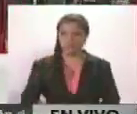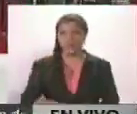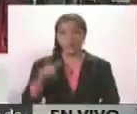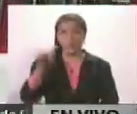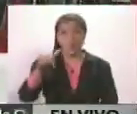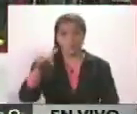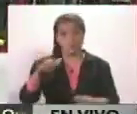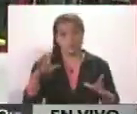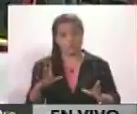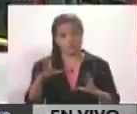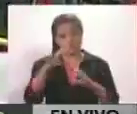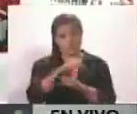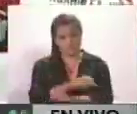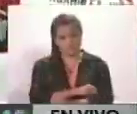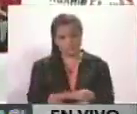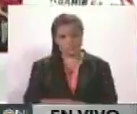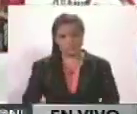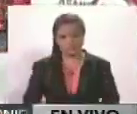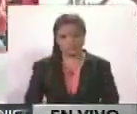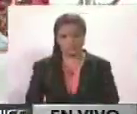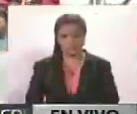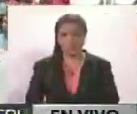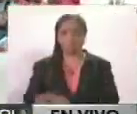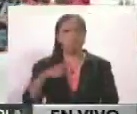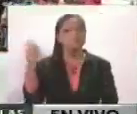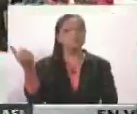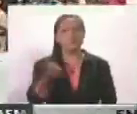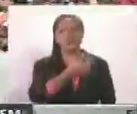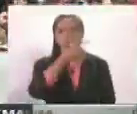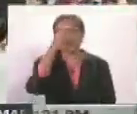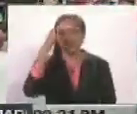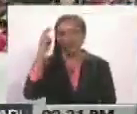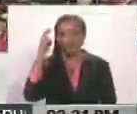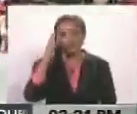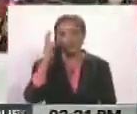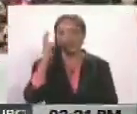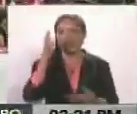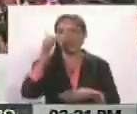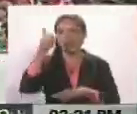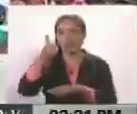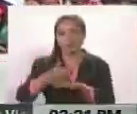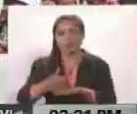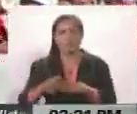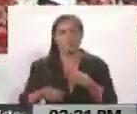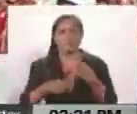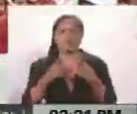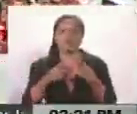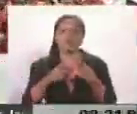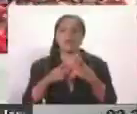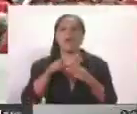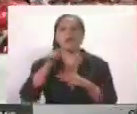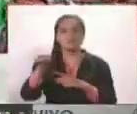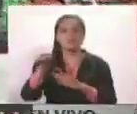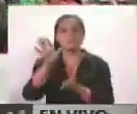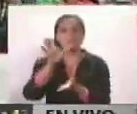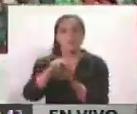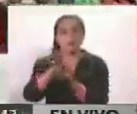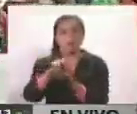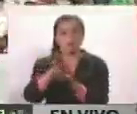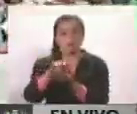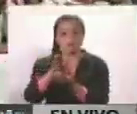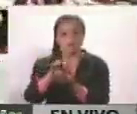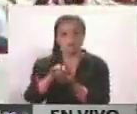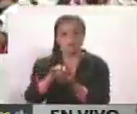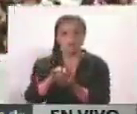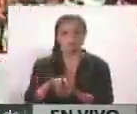Esta noche, cuando los cancilleres, los jefes de delegación, allá en Margarita, lleguen a